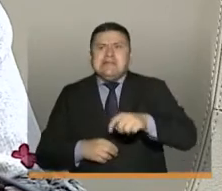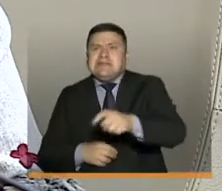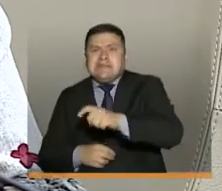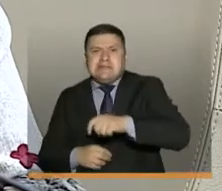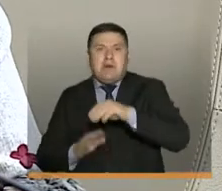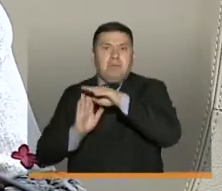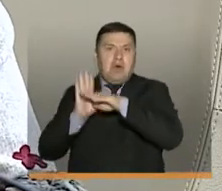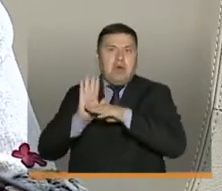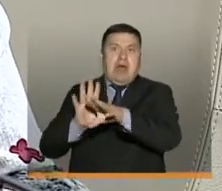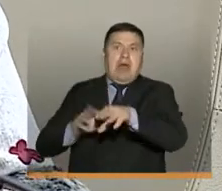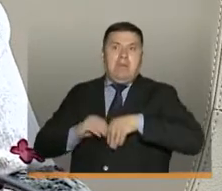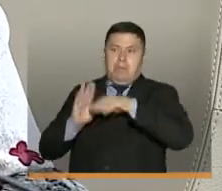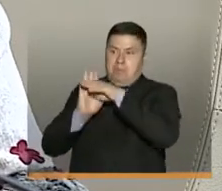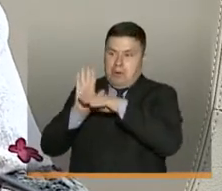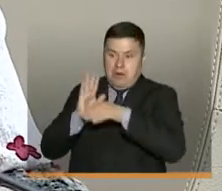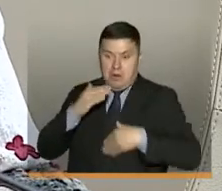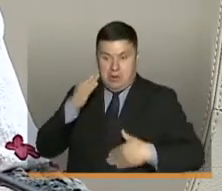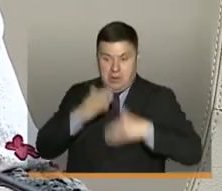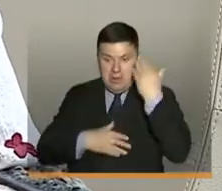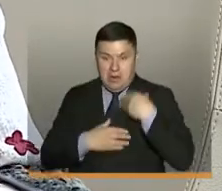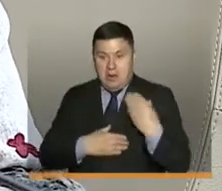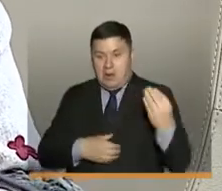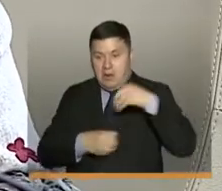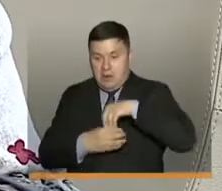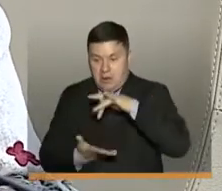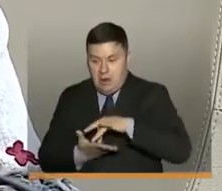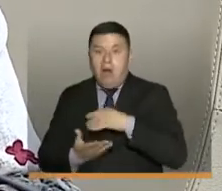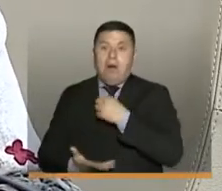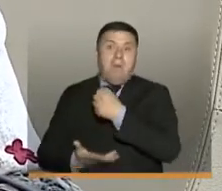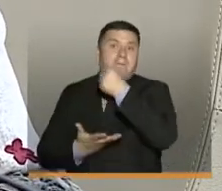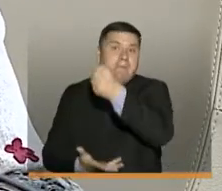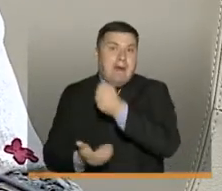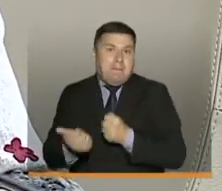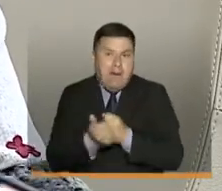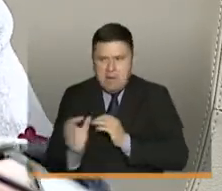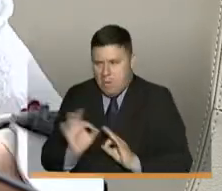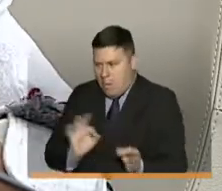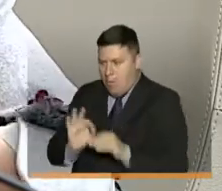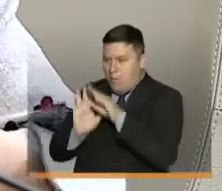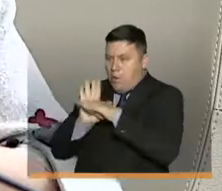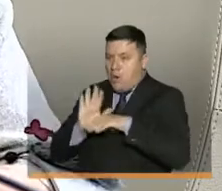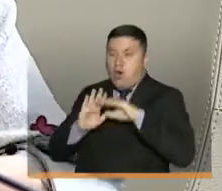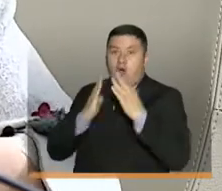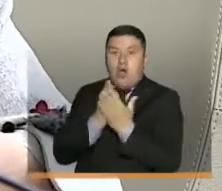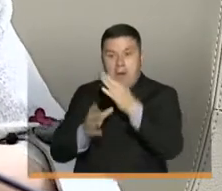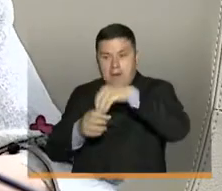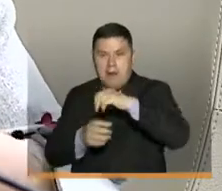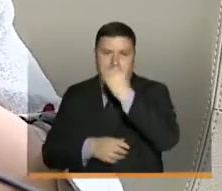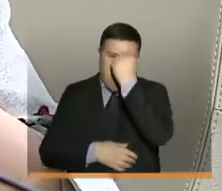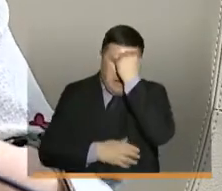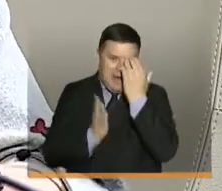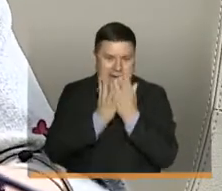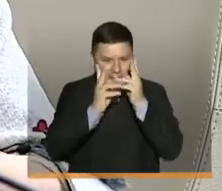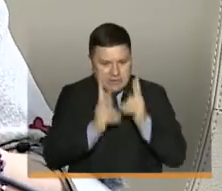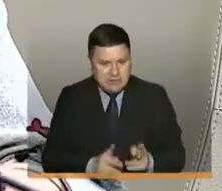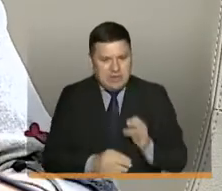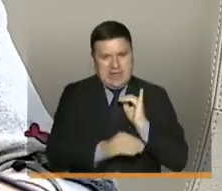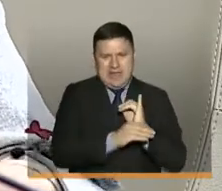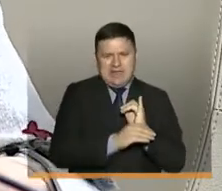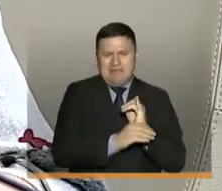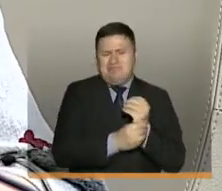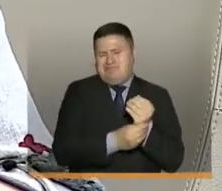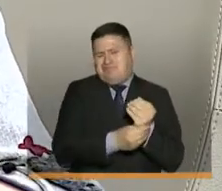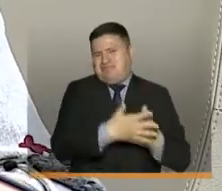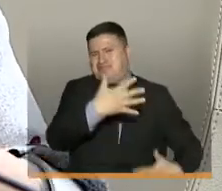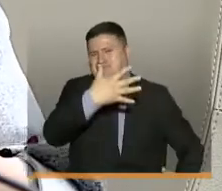para los protocolos. Y quienes van a iniciar alternancia tienen recursos adicionales para tener los protocolos para maestros, estudiantes, la institución,